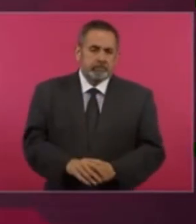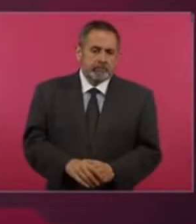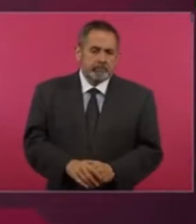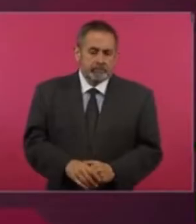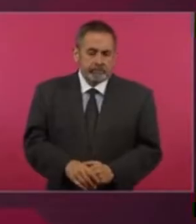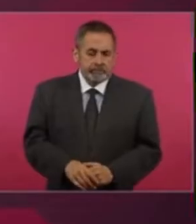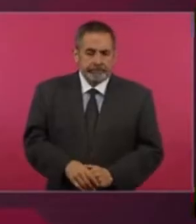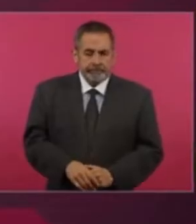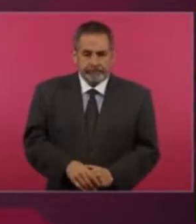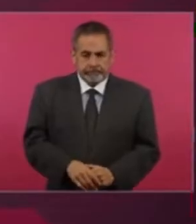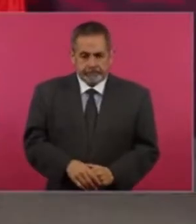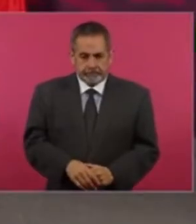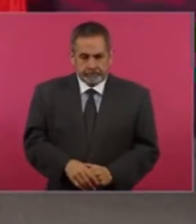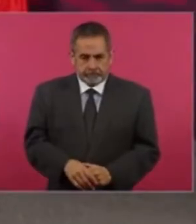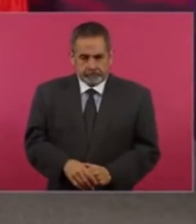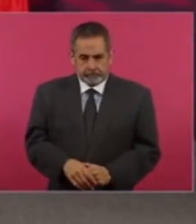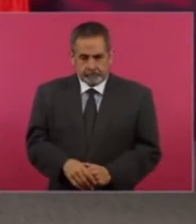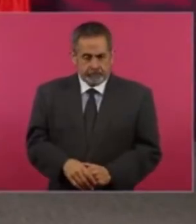Él